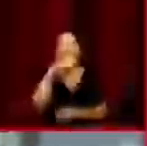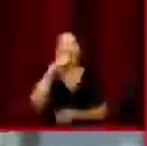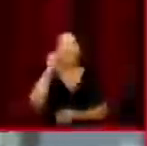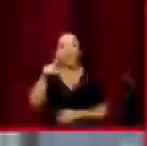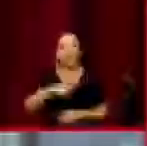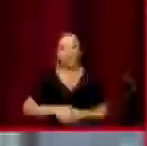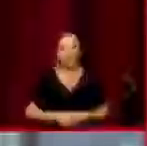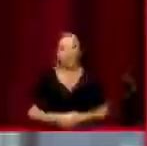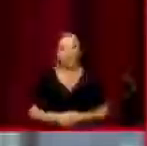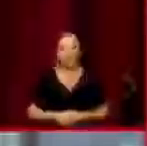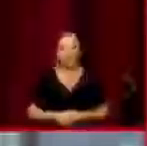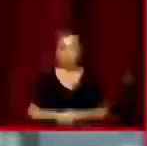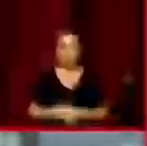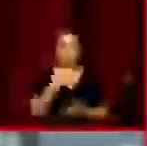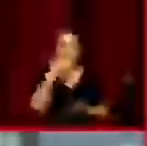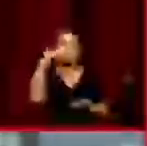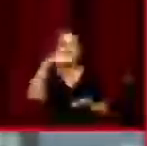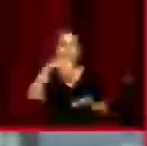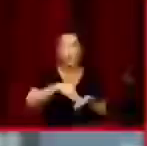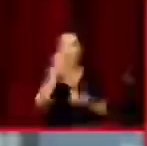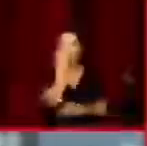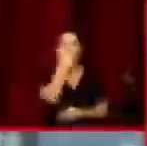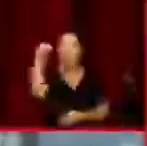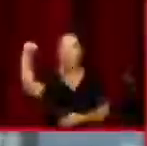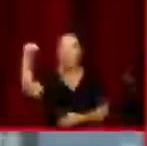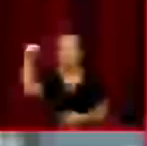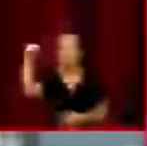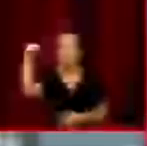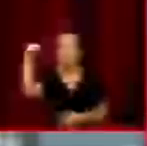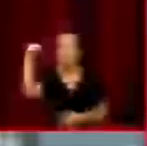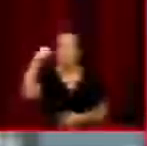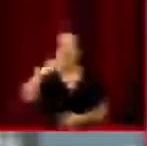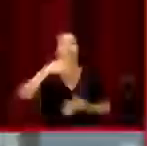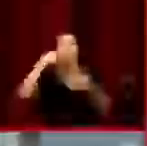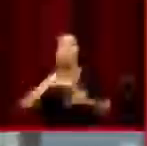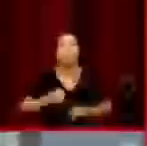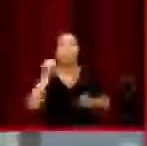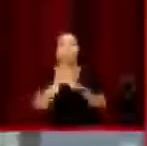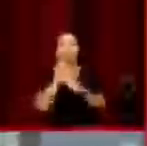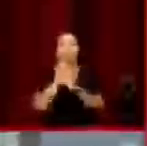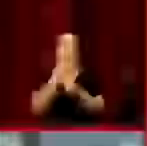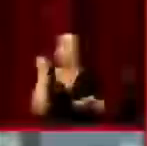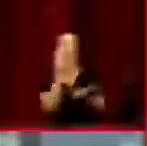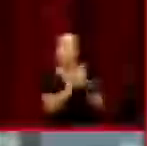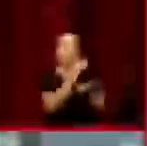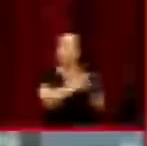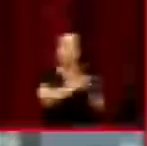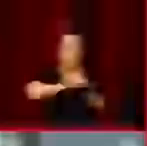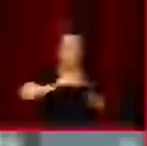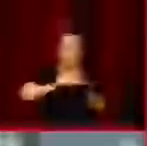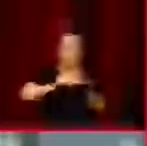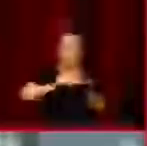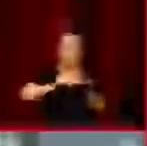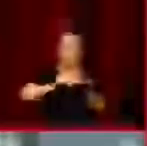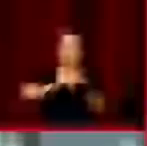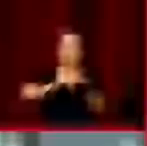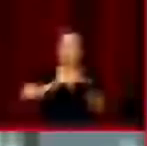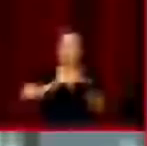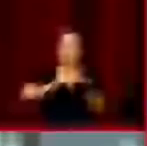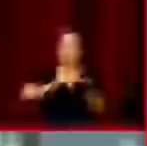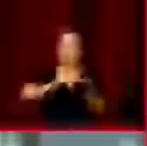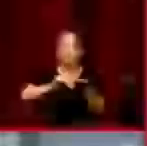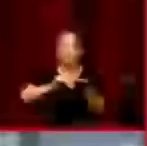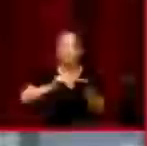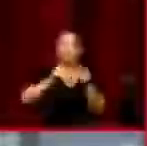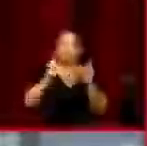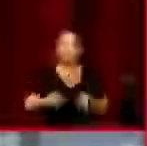responsabilidad, induciendo a que, por supuesto, esperando la letra del acuerdo, acompañarían, como probablemente lo hagan otros. Entonces yo no sé si vamos a ver ahora, ahí. Y lo que hablaba de que se empieza a